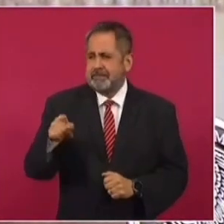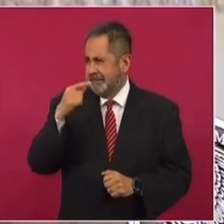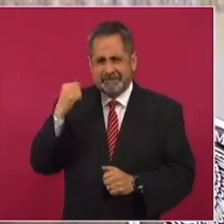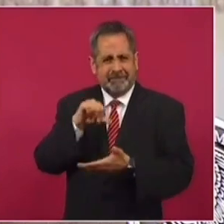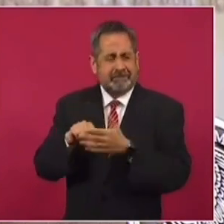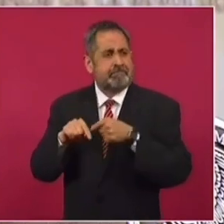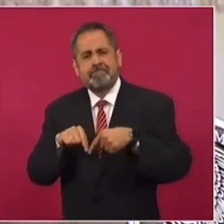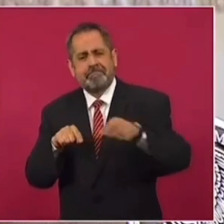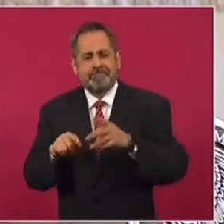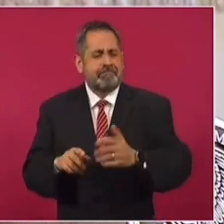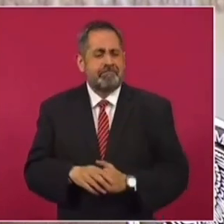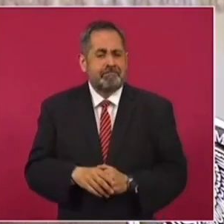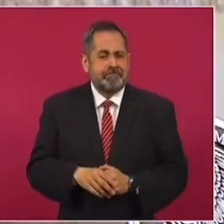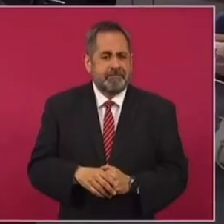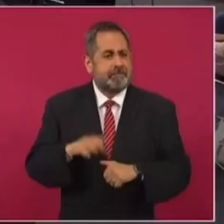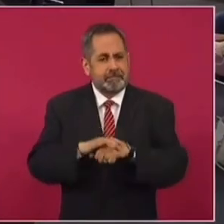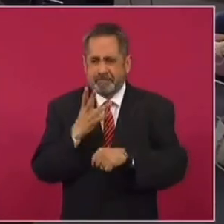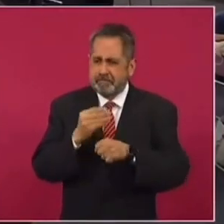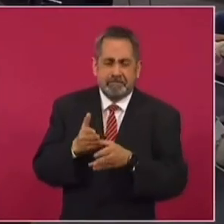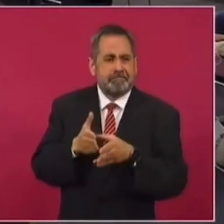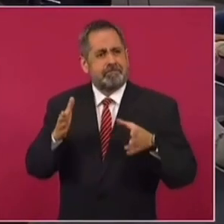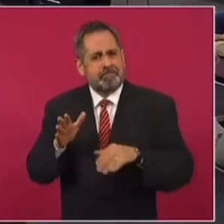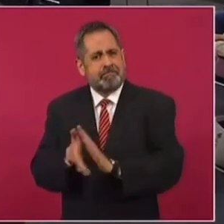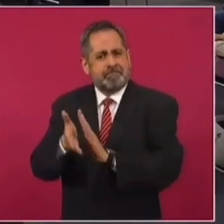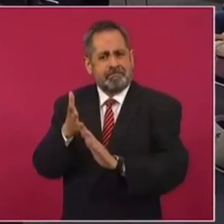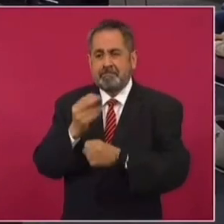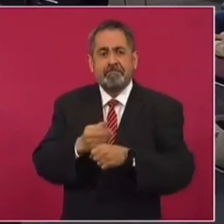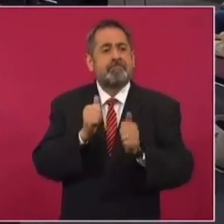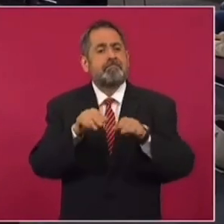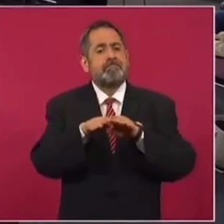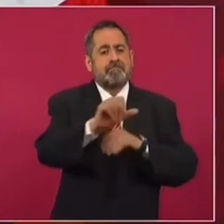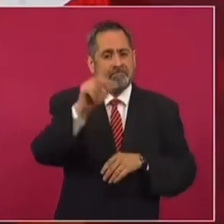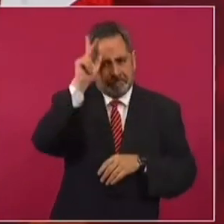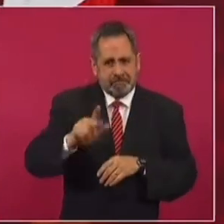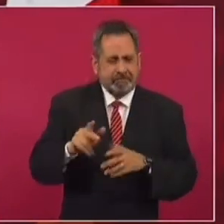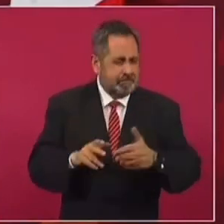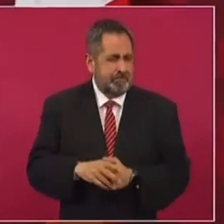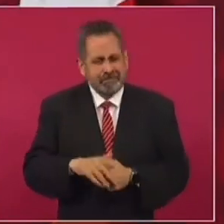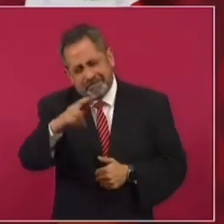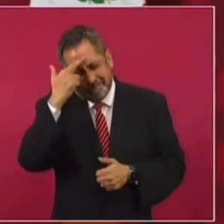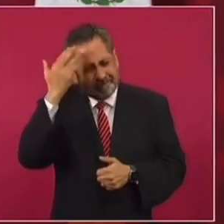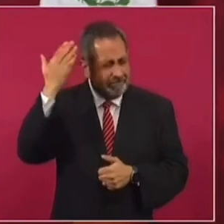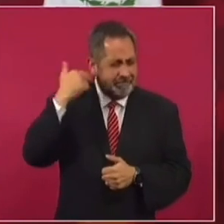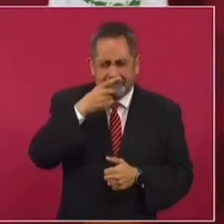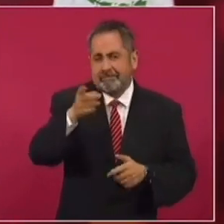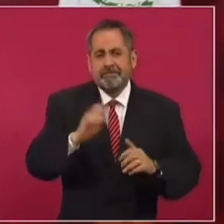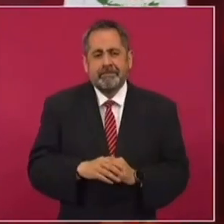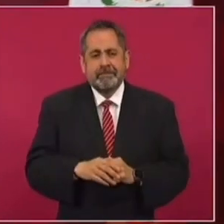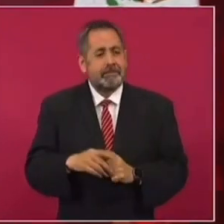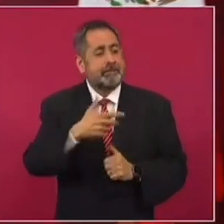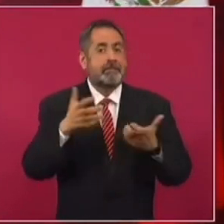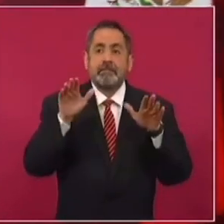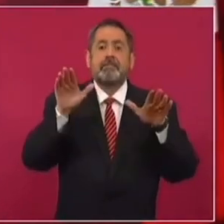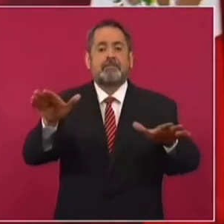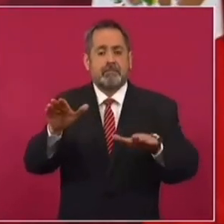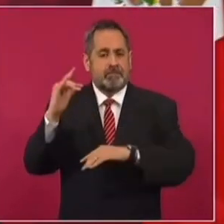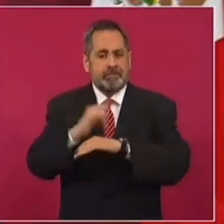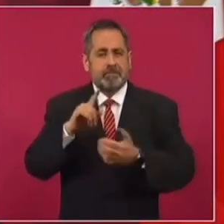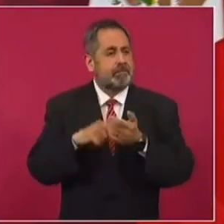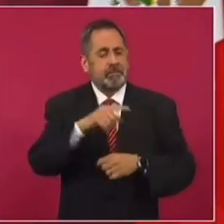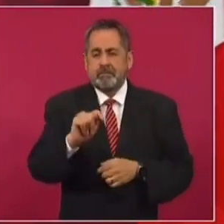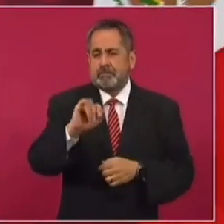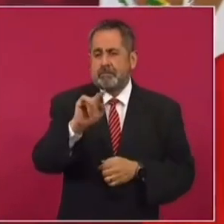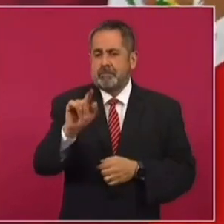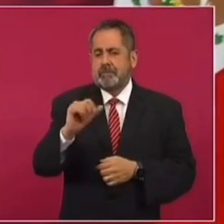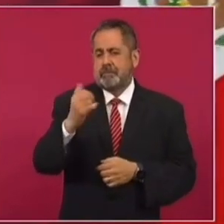centro. Estamos ampliando la autopista a Pachuca. ¿Qué no se hablaba en un tiempo en hacer el aeropuerto en